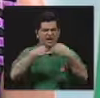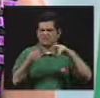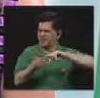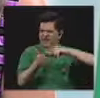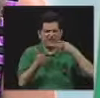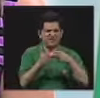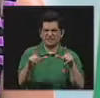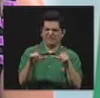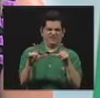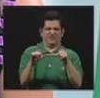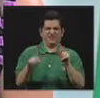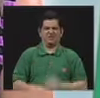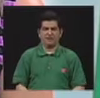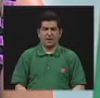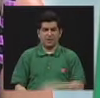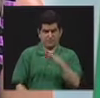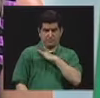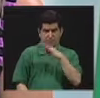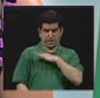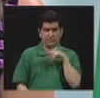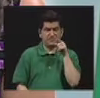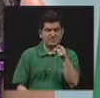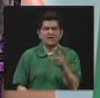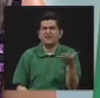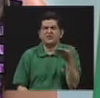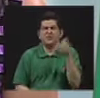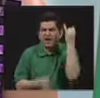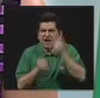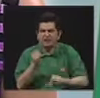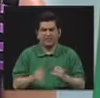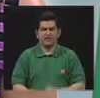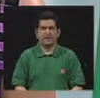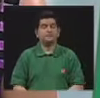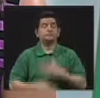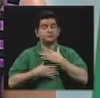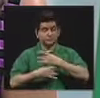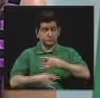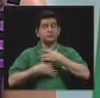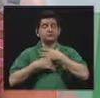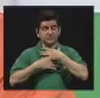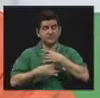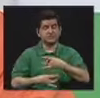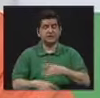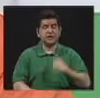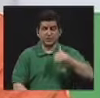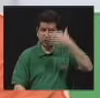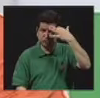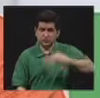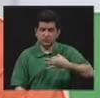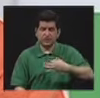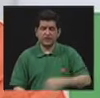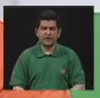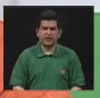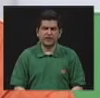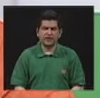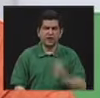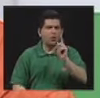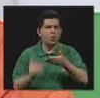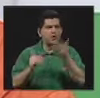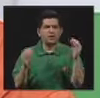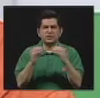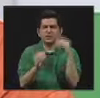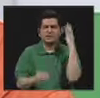turística. Correcto. Cuéntenos en qué consisten estos certificados y quién se beneficia de los mismos finalmente. Bueno, es muy interesante. Yo creo